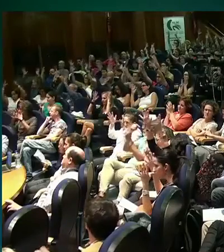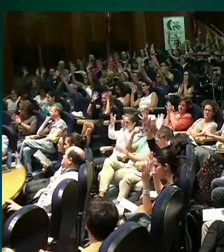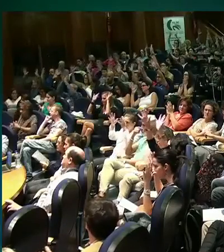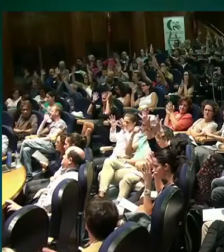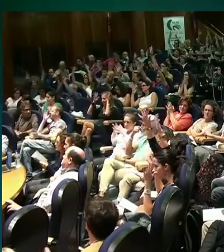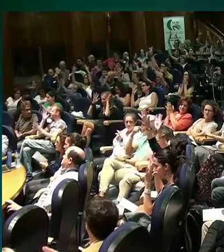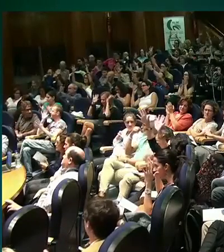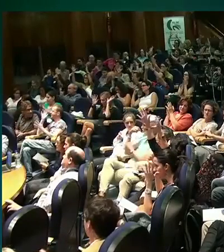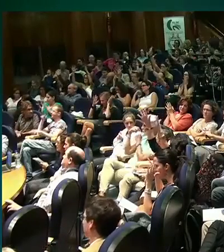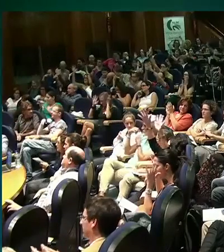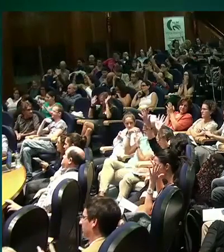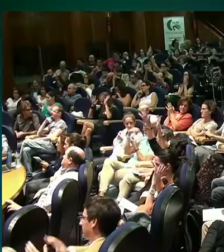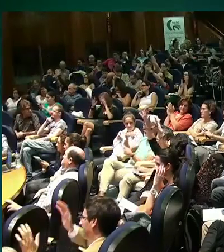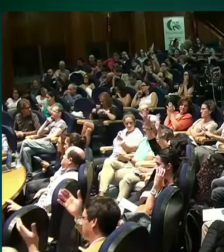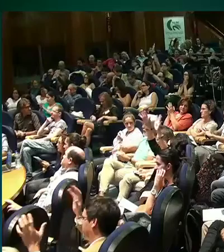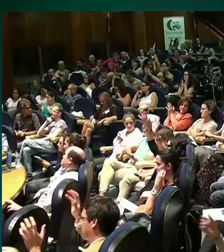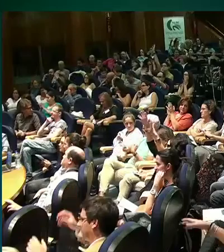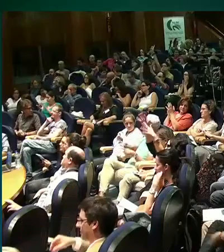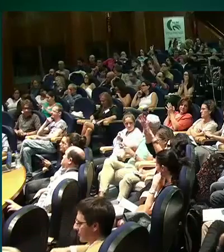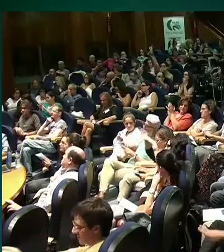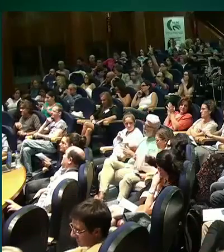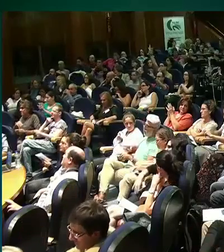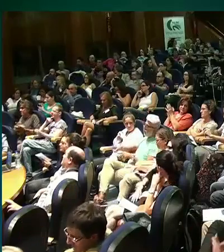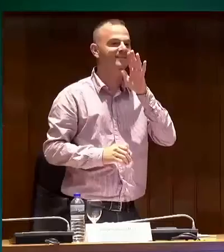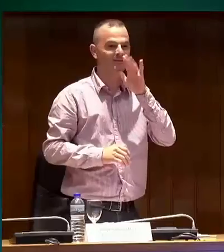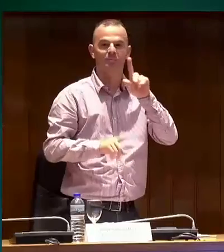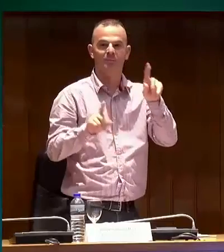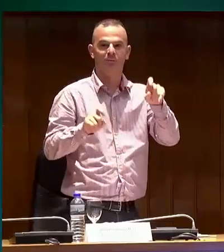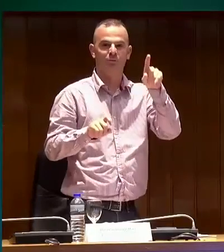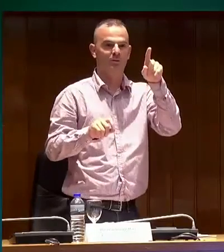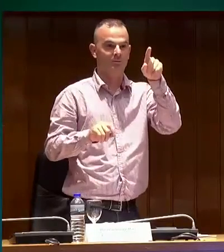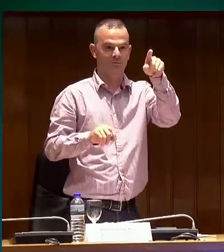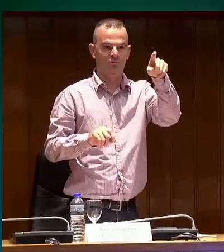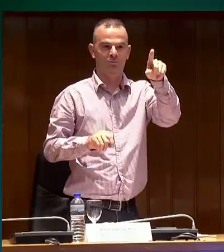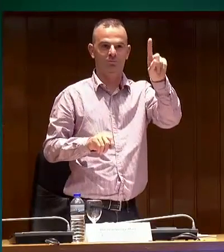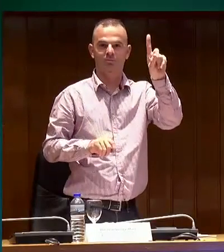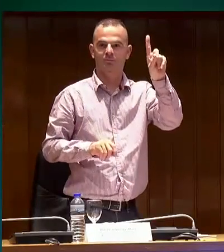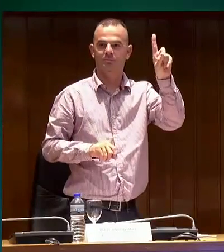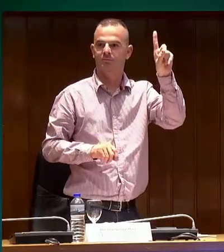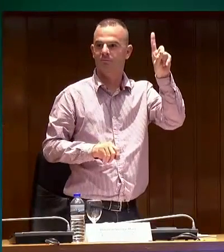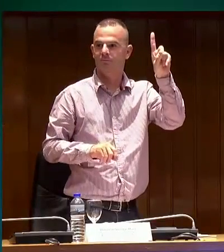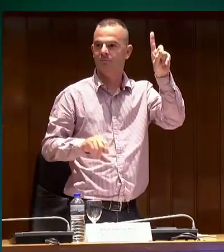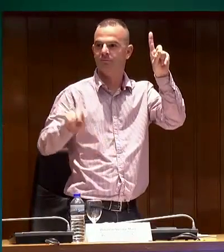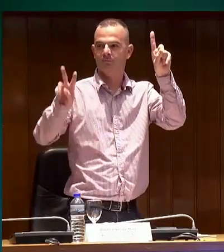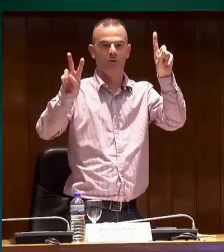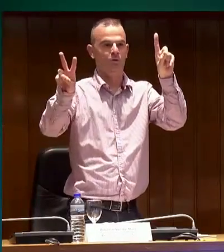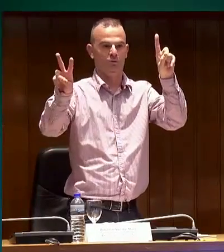Gracias. ¿Preguntas?